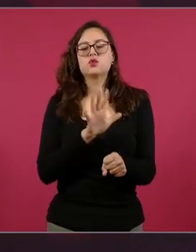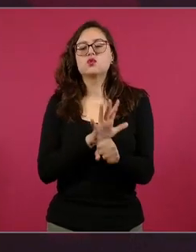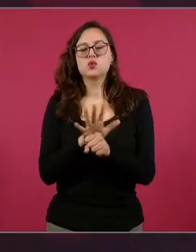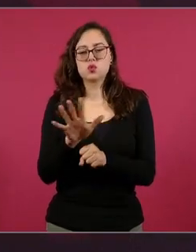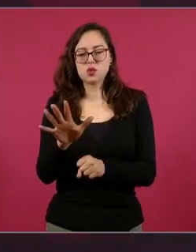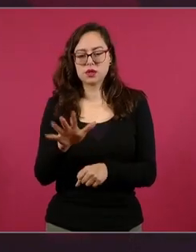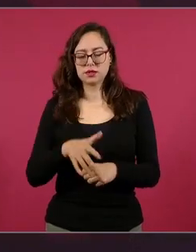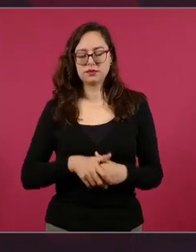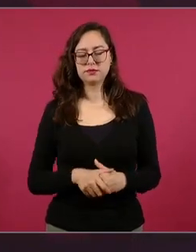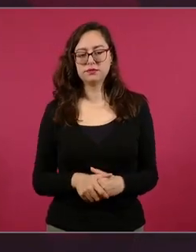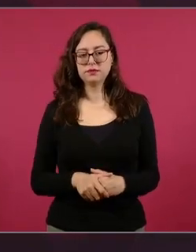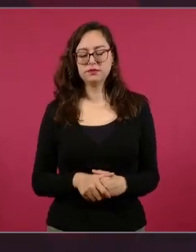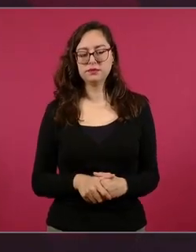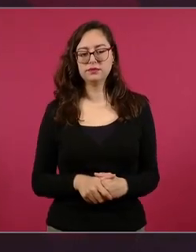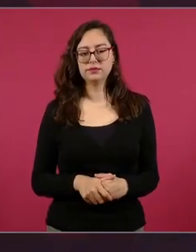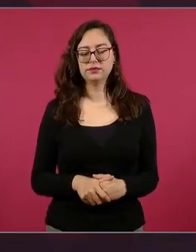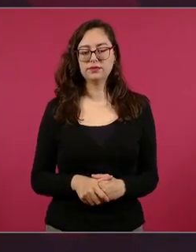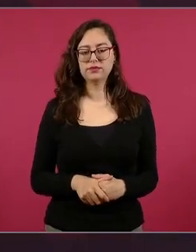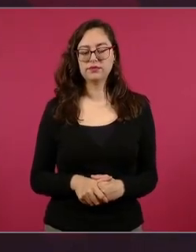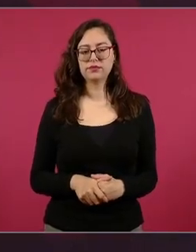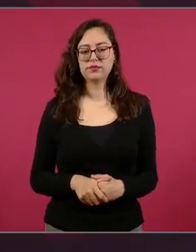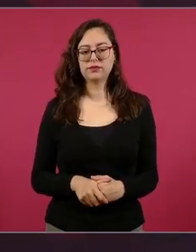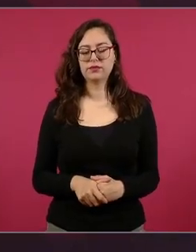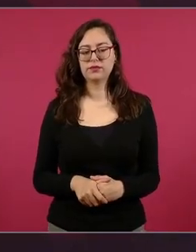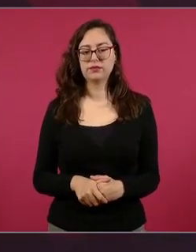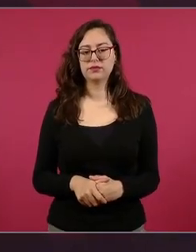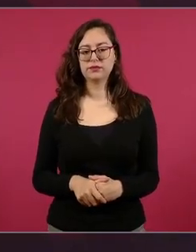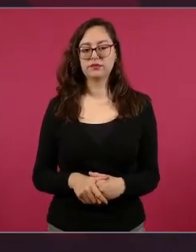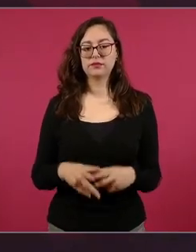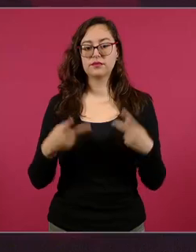es que la gente, nuestro pueblo,